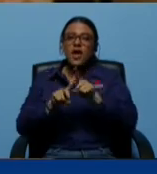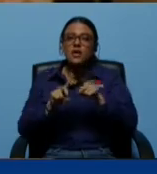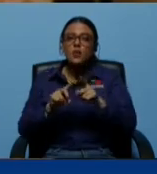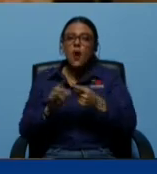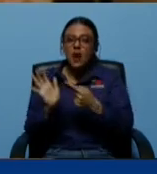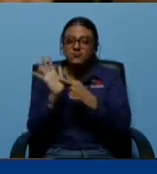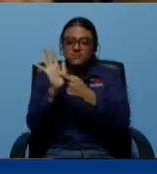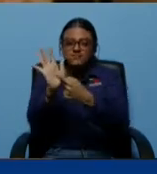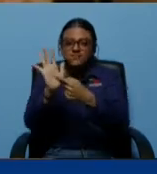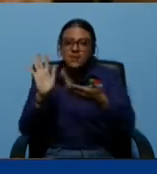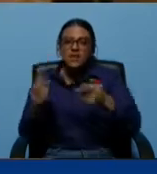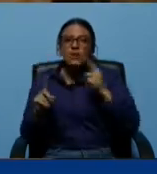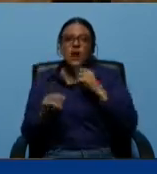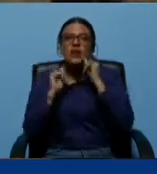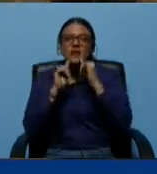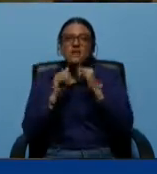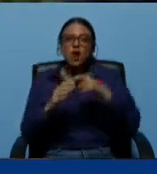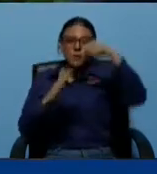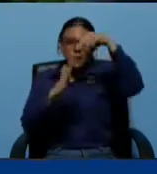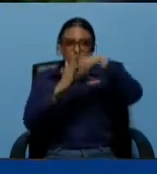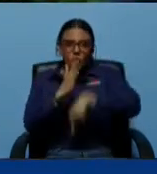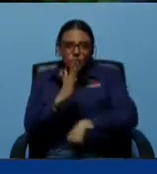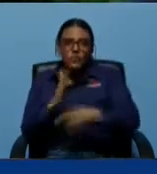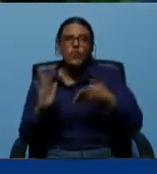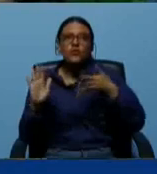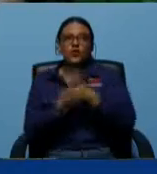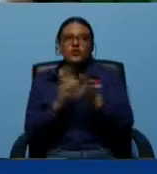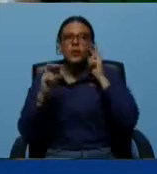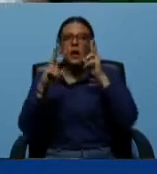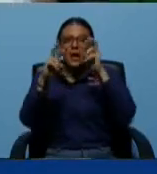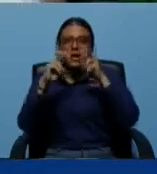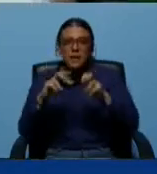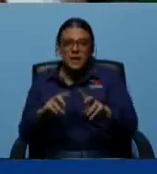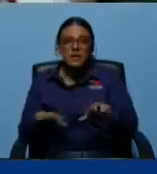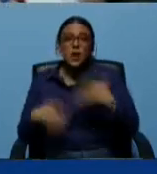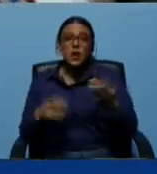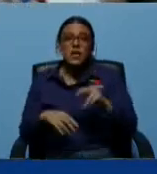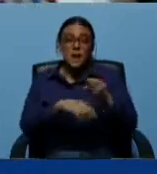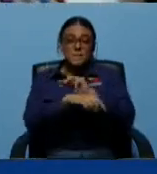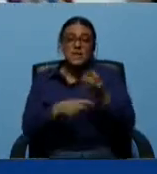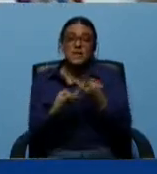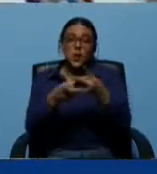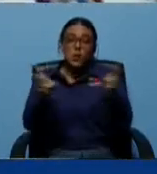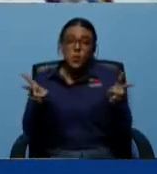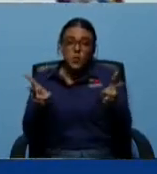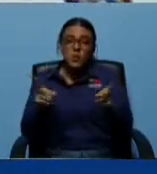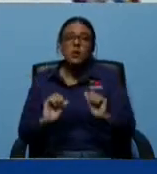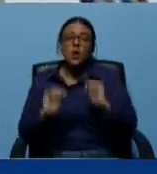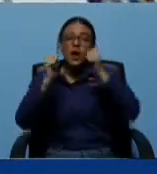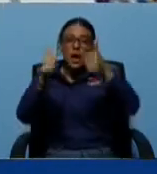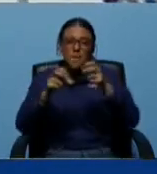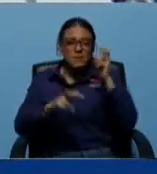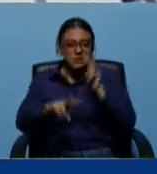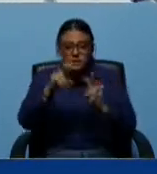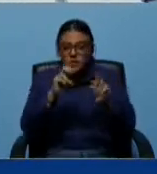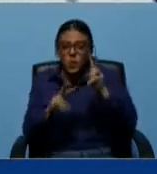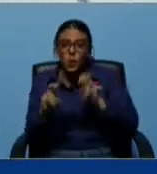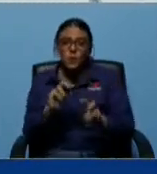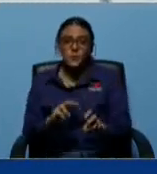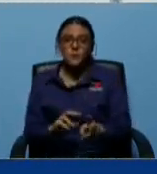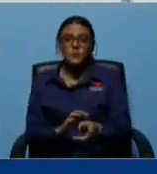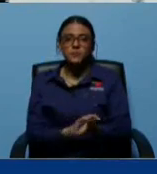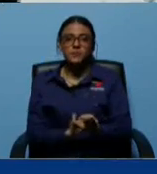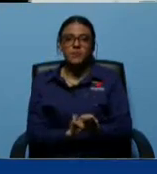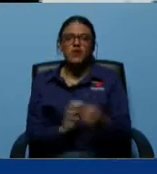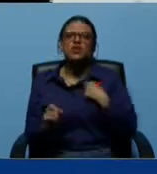informe exhaustivo de las investigaciones que este Ministerio Público inició,